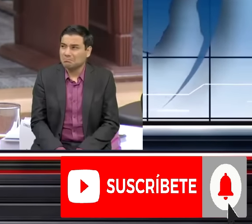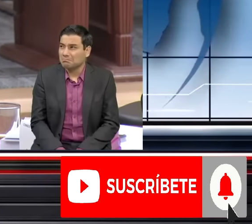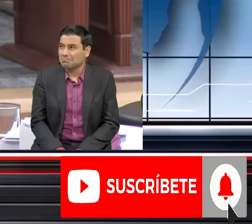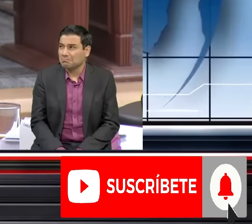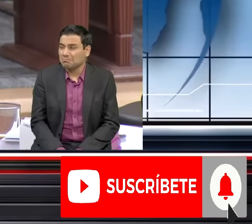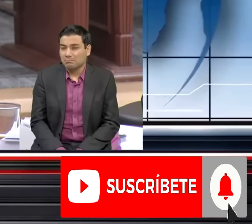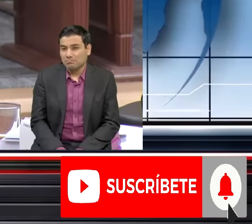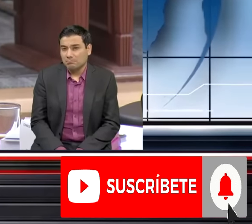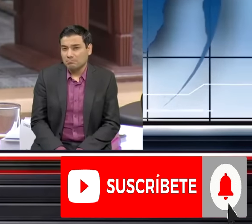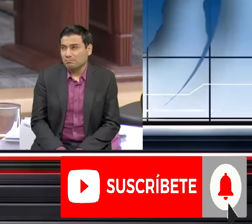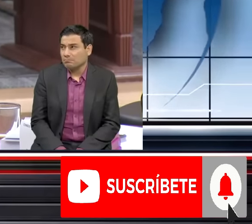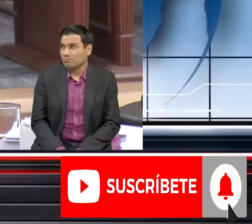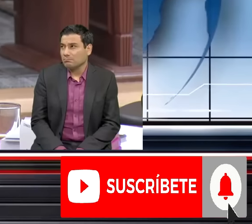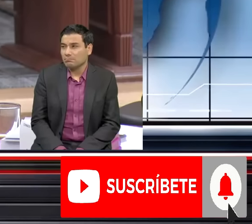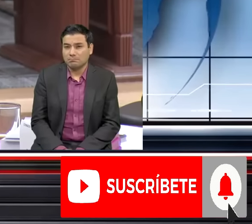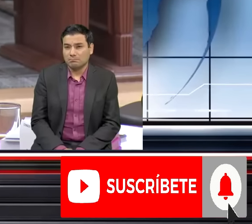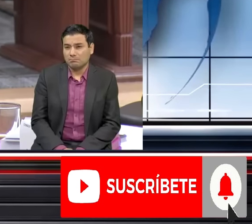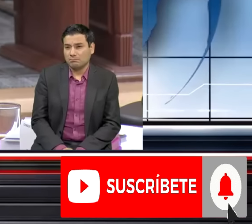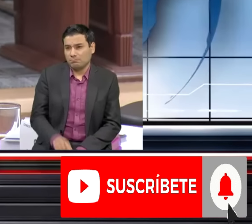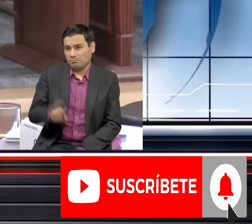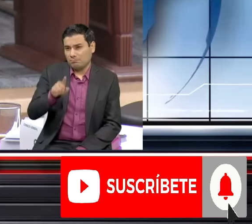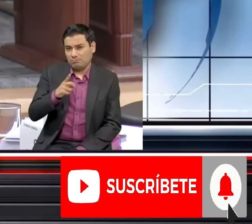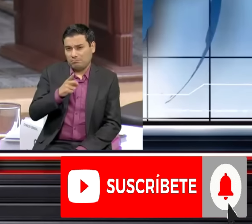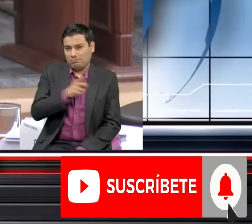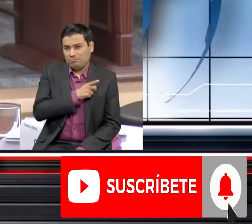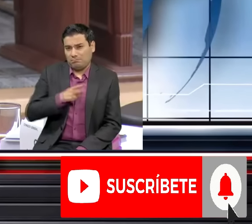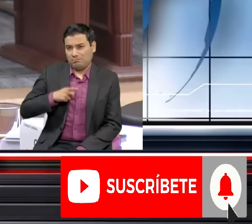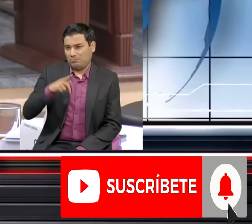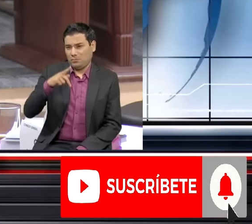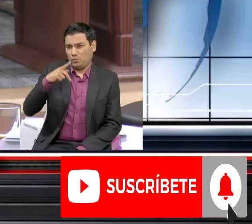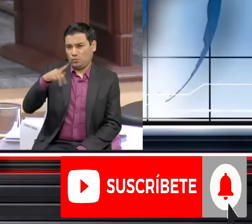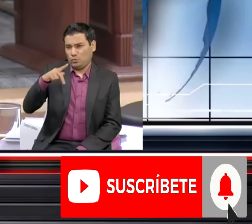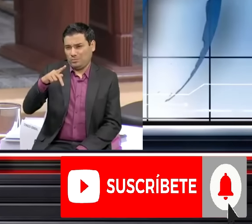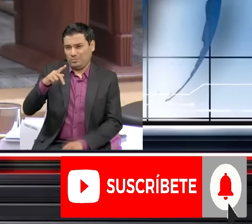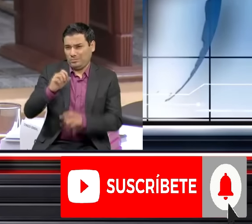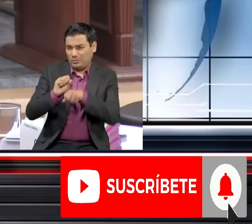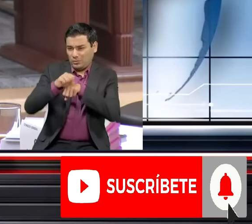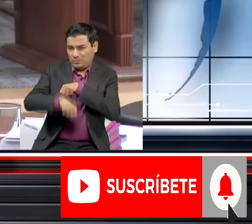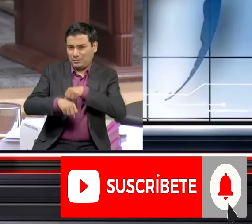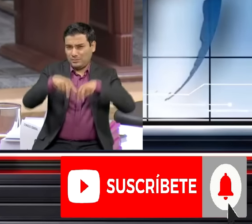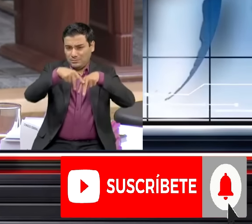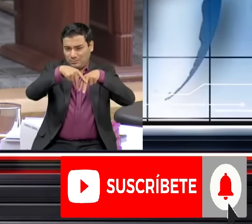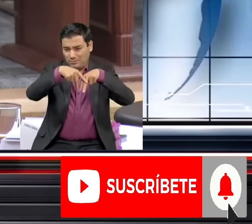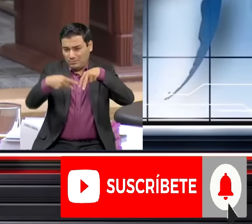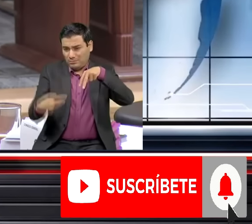tendrá que pelear con su sombra, porque yo no me voy a degradar a su nivel.